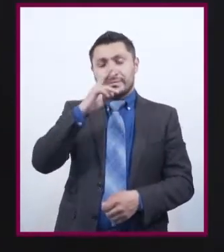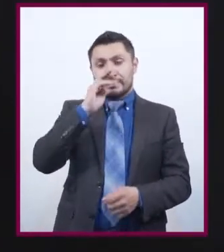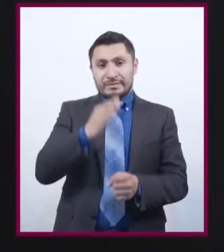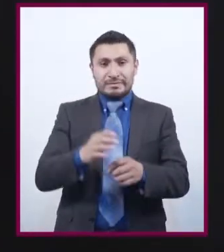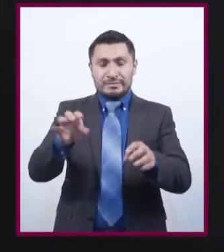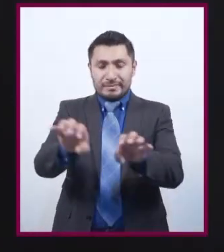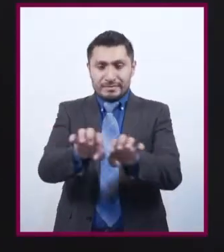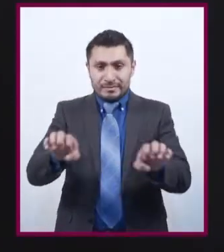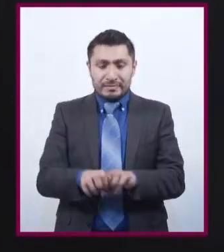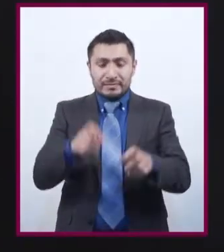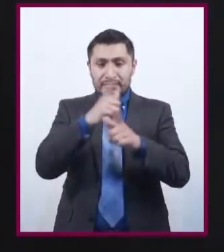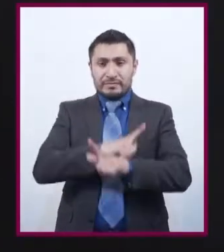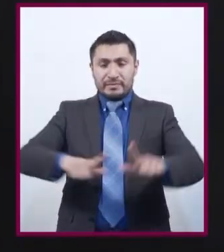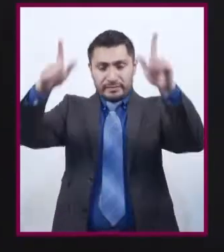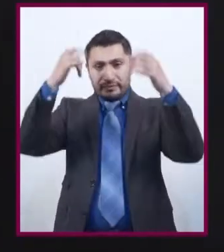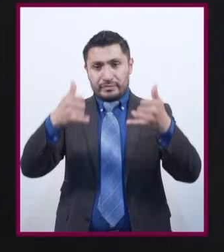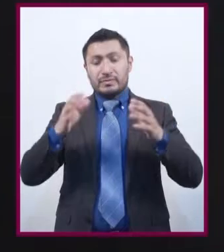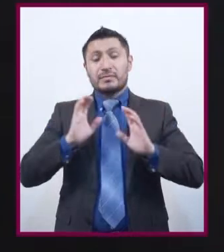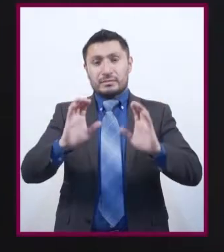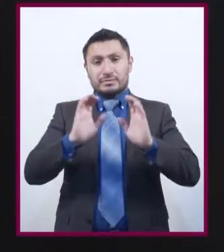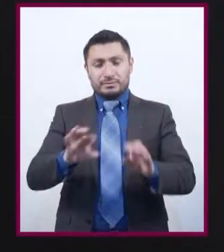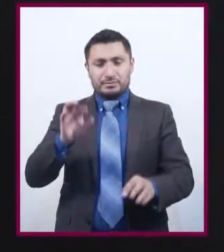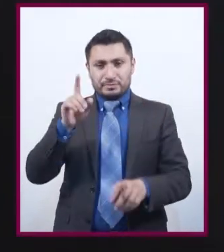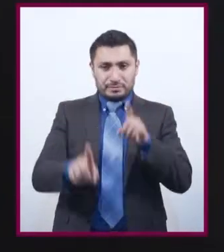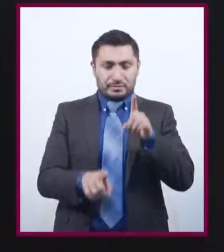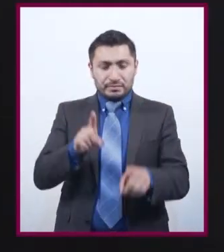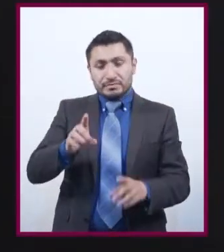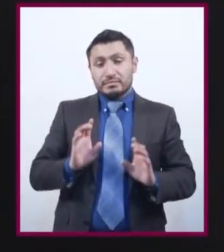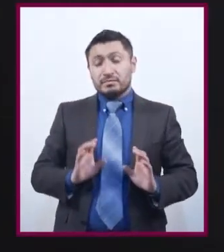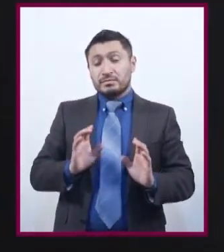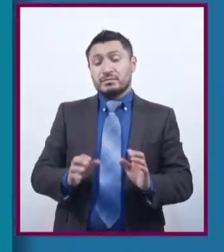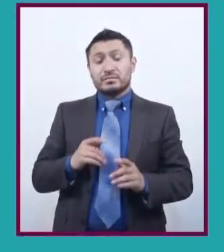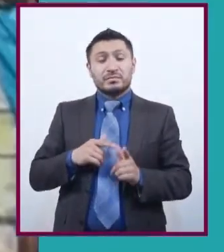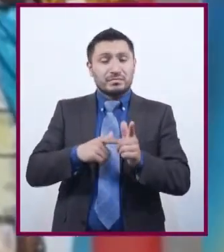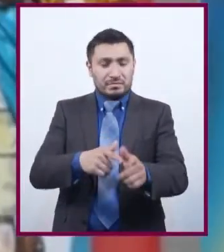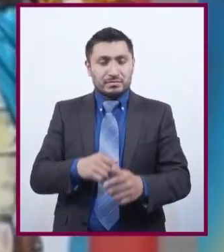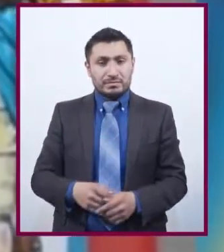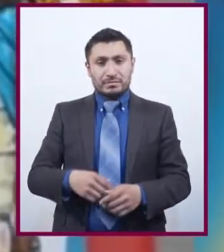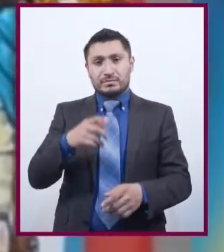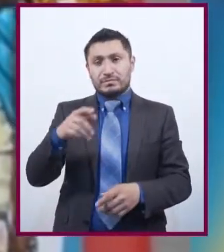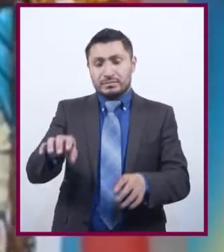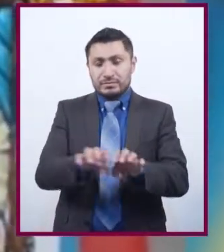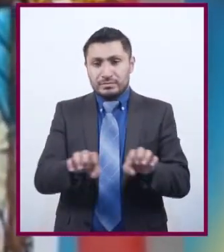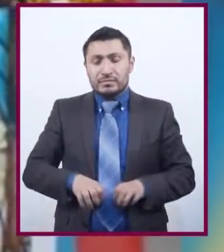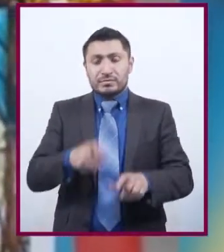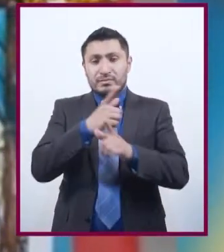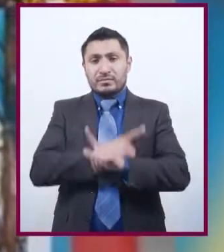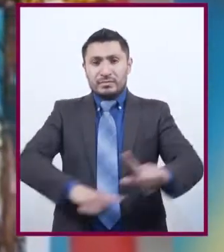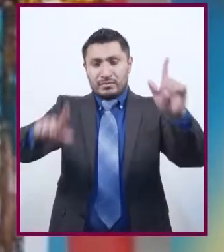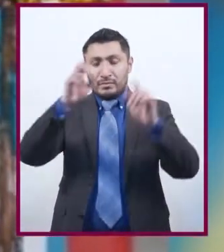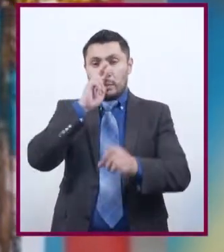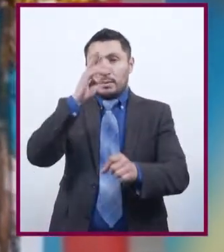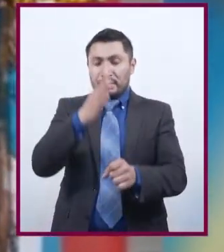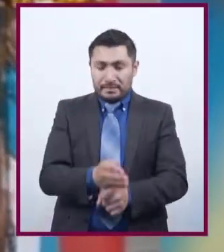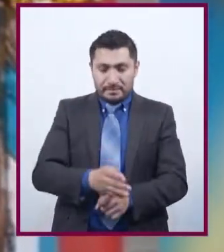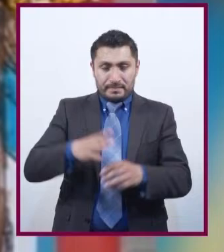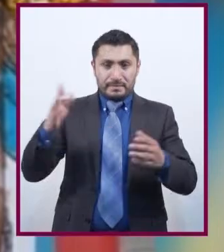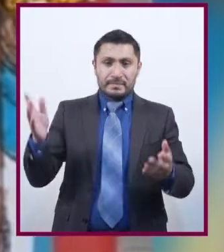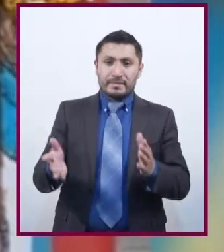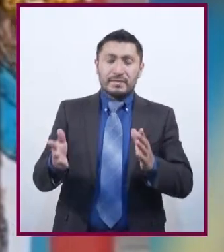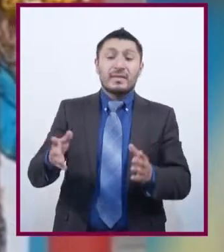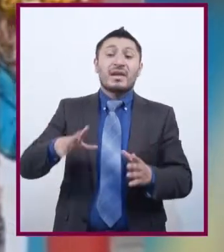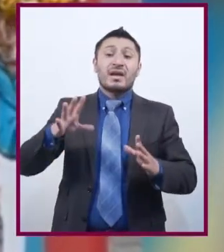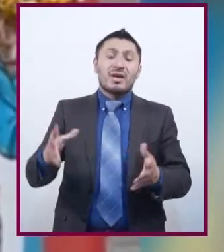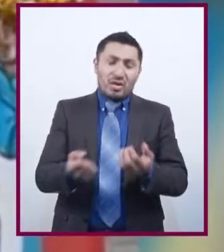estaba en manos de los partidos liberal y conservador conforme iban ganando adeptos el partido liberal tomó como bandera la necesidad